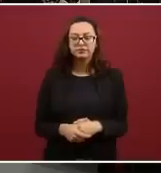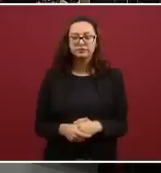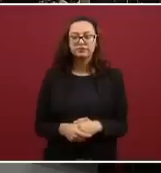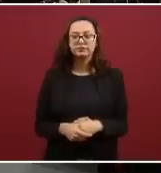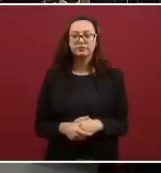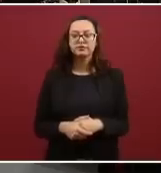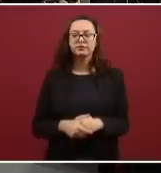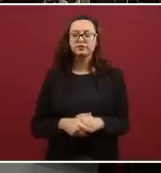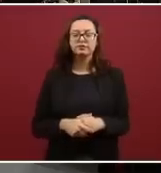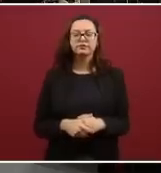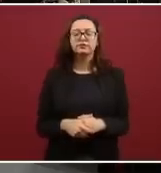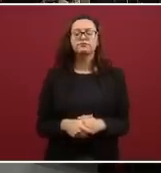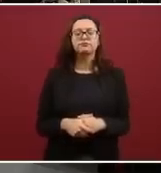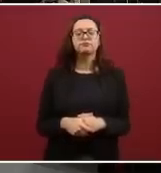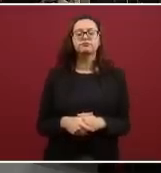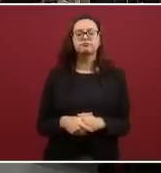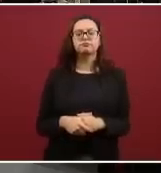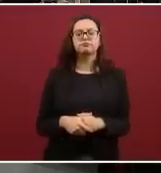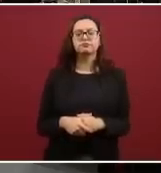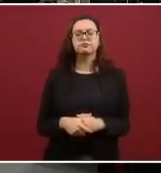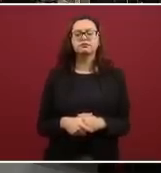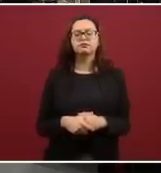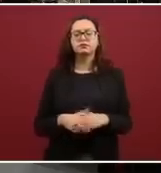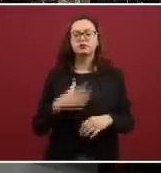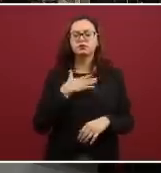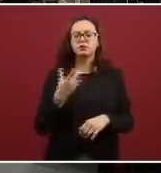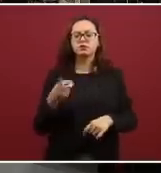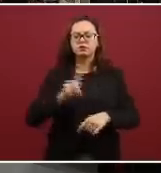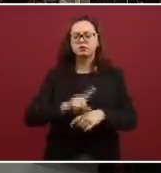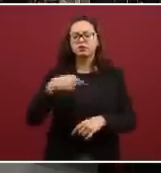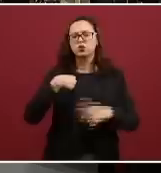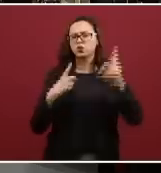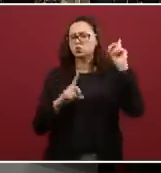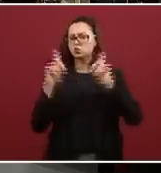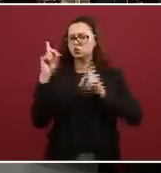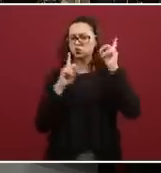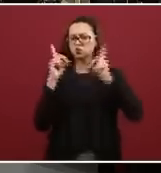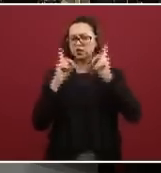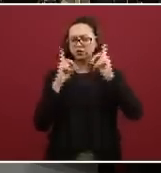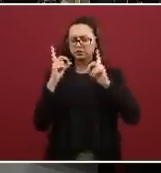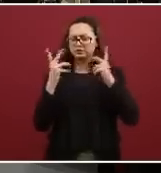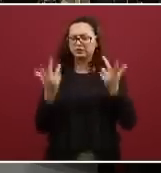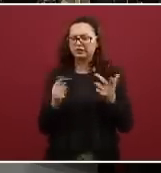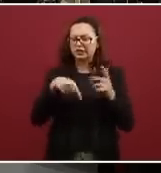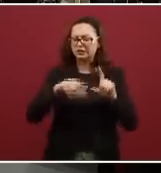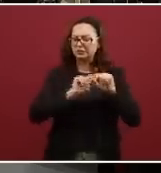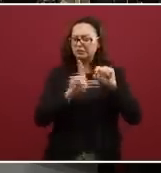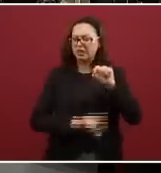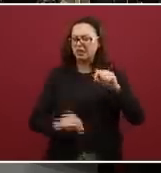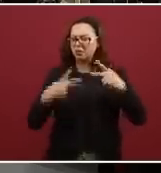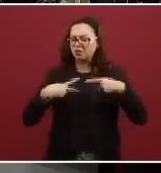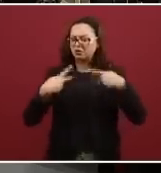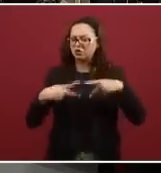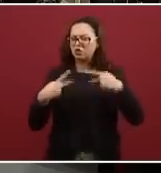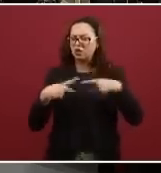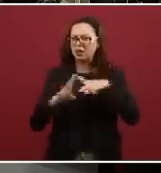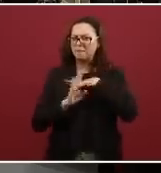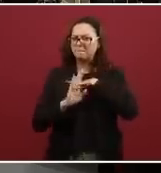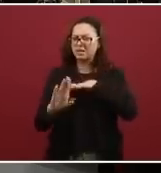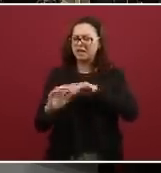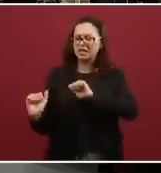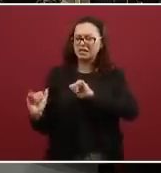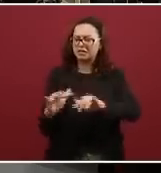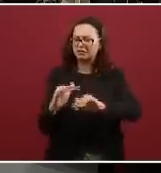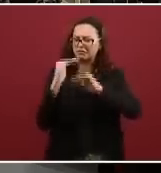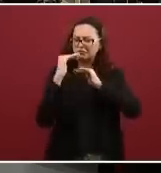sí buenos días me queda dudas sobre cuántos migrantes realmente podría esperar méxico que recibir en